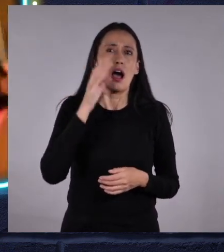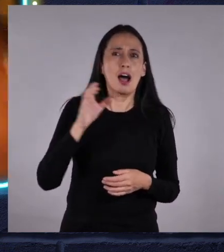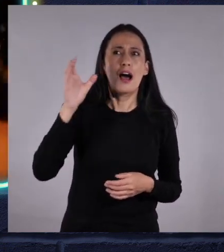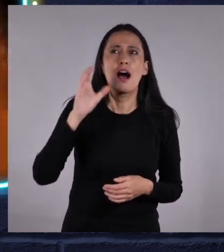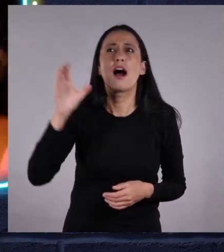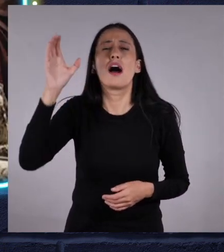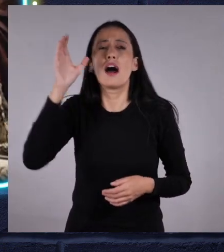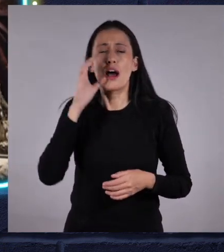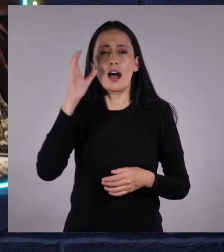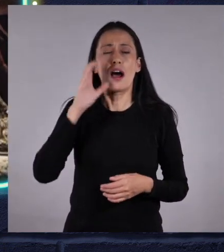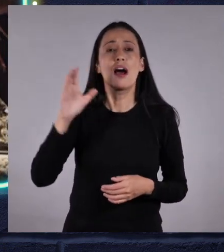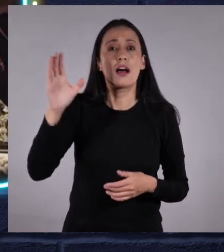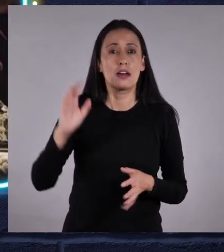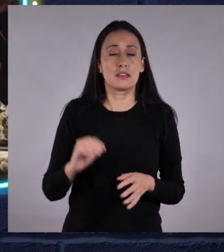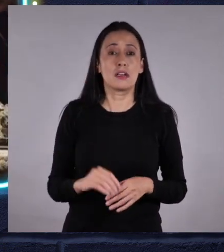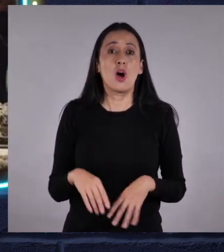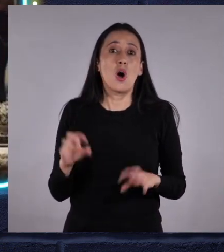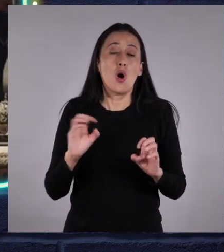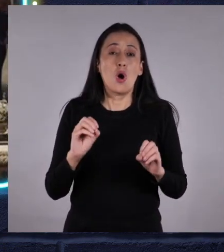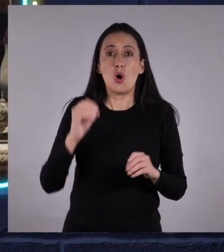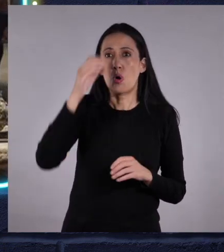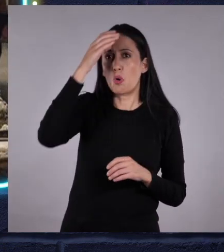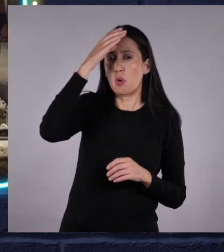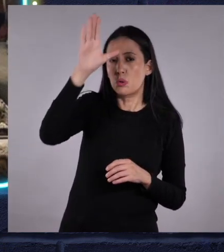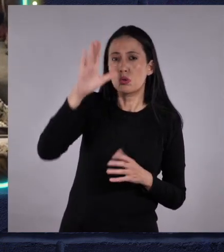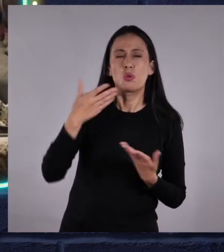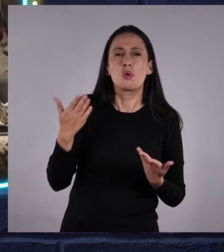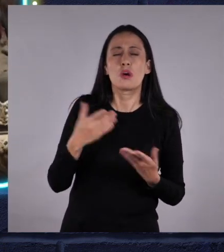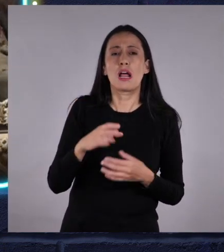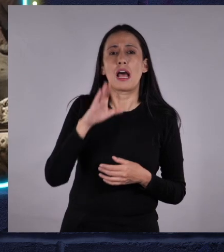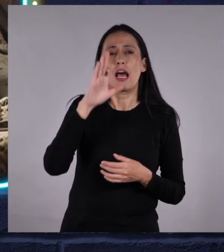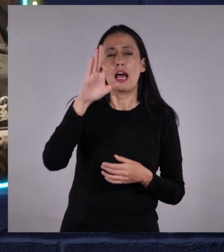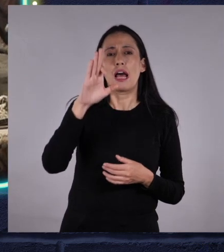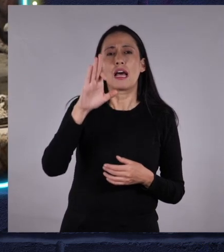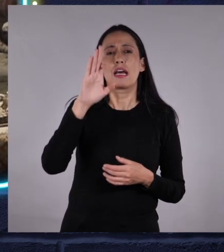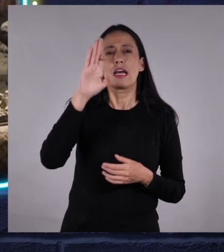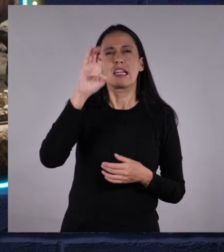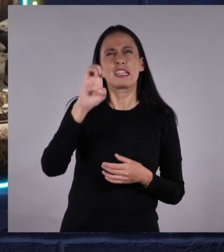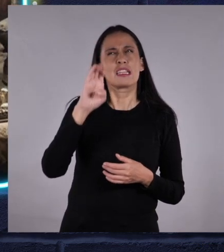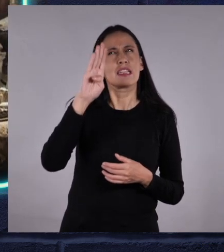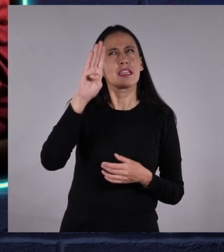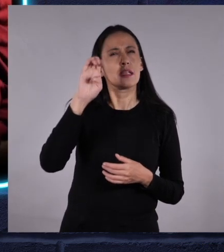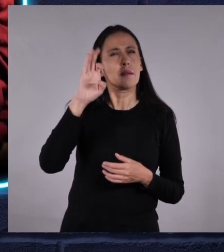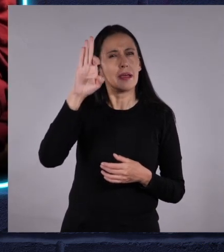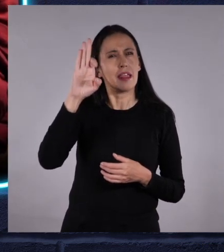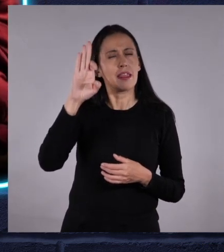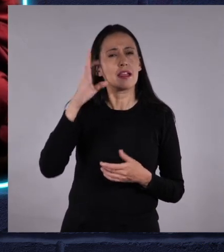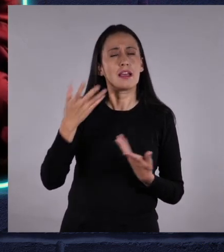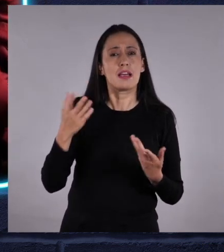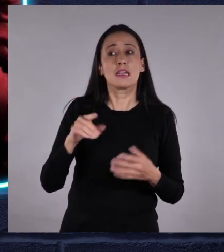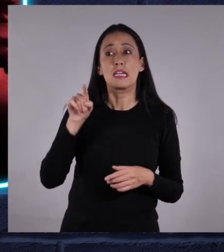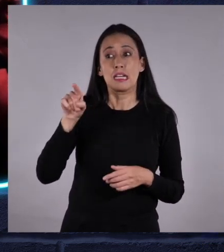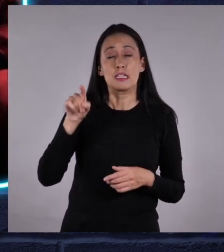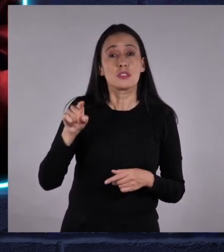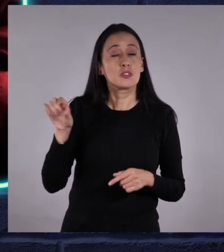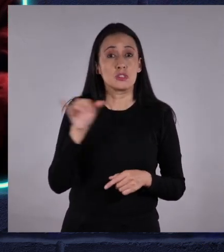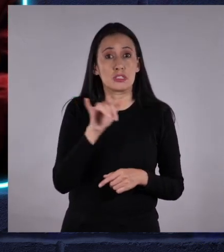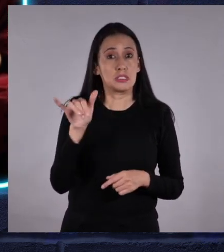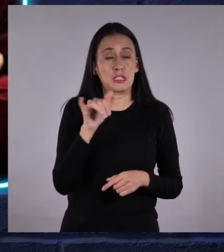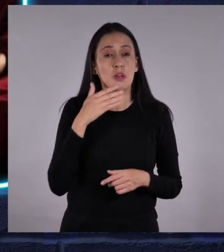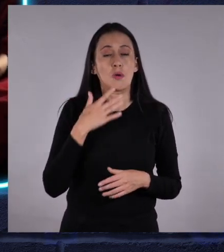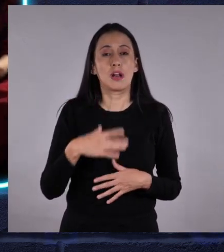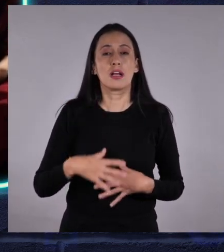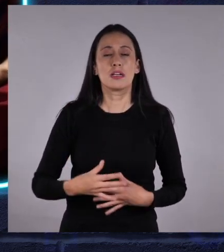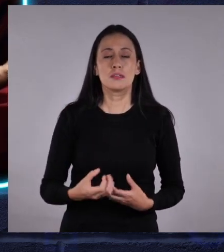cultura tibetana, esos panas son súper interesantes. Ellos consideran que la meditación es una práctica